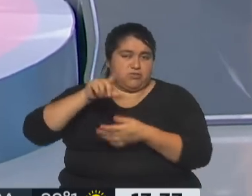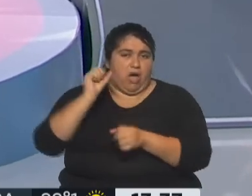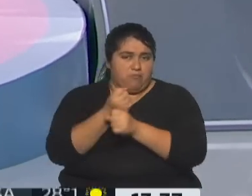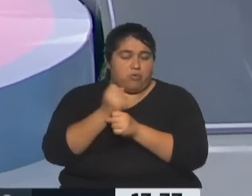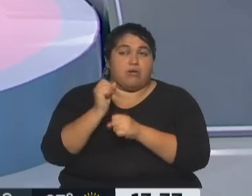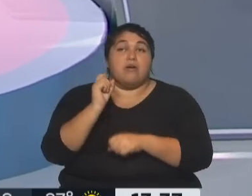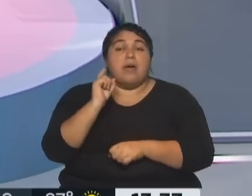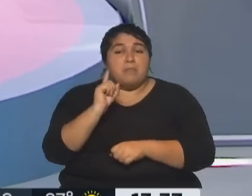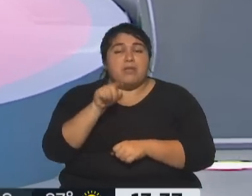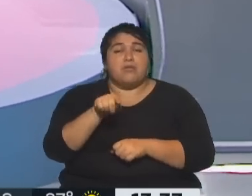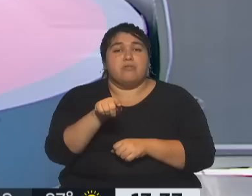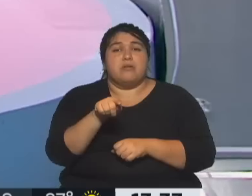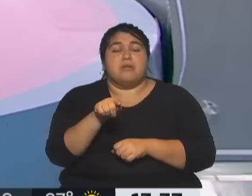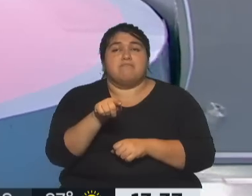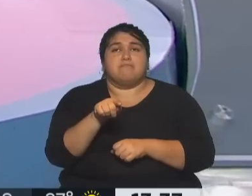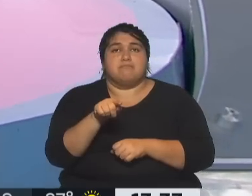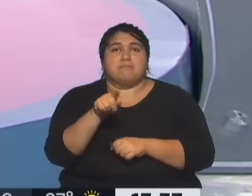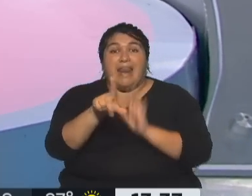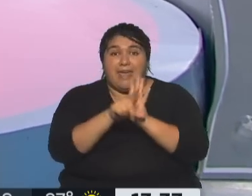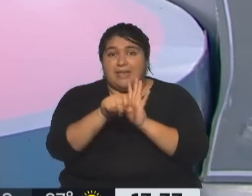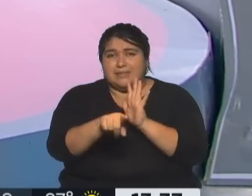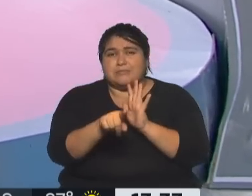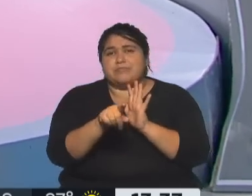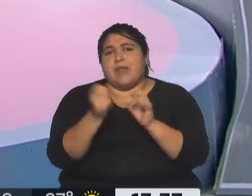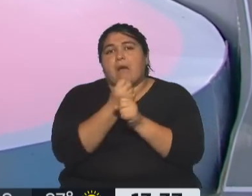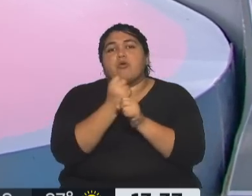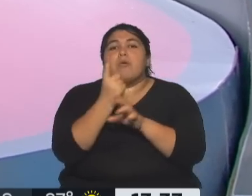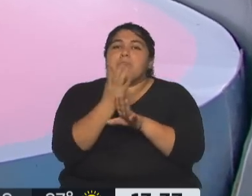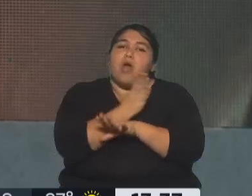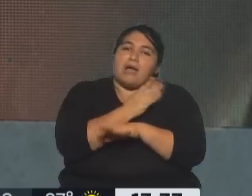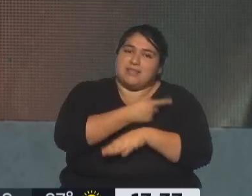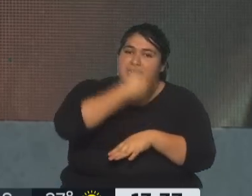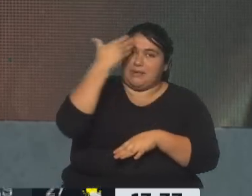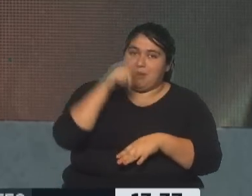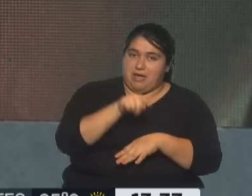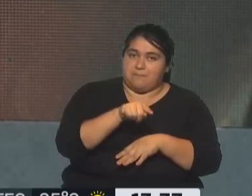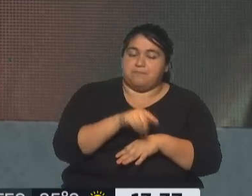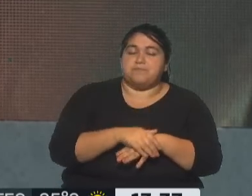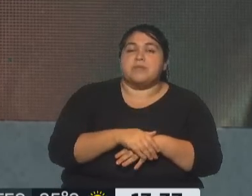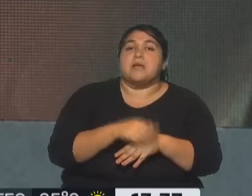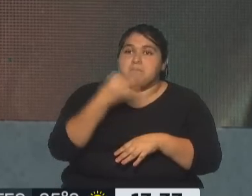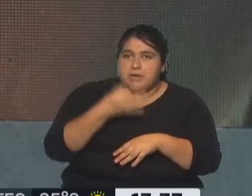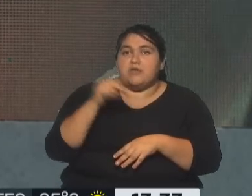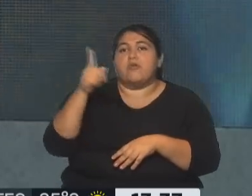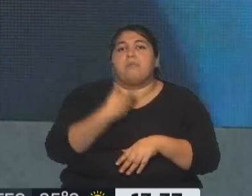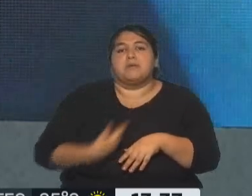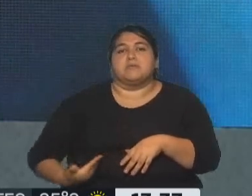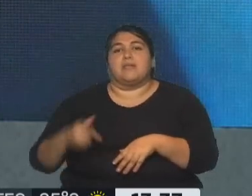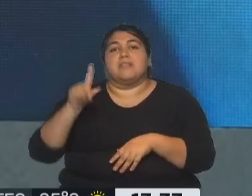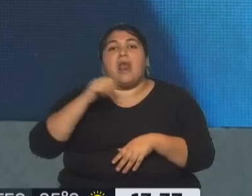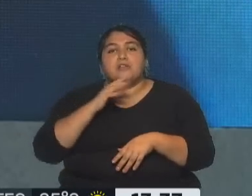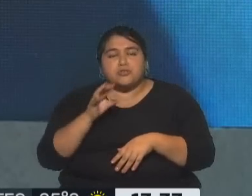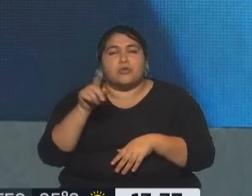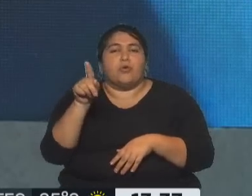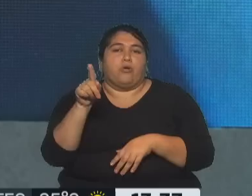de esta ley que aprobaron primero en la Asamblea. Pero es finalmente quien Lasso termina